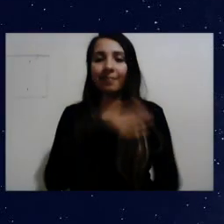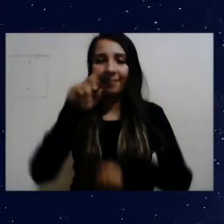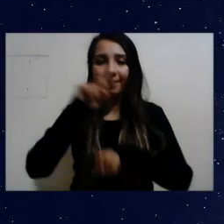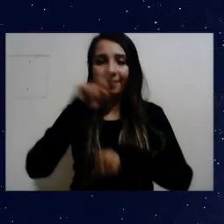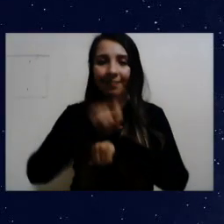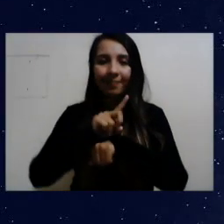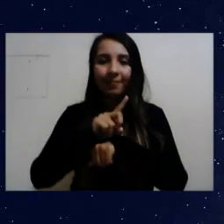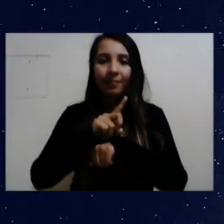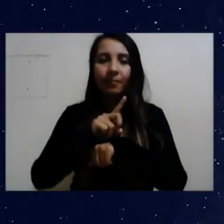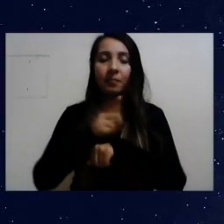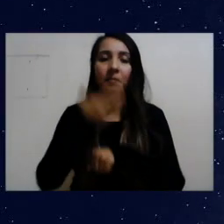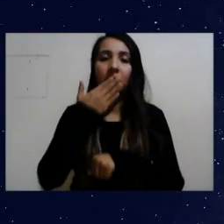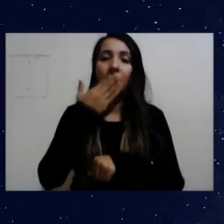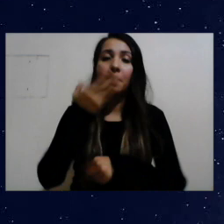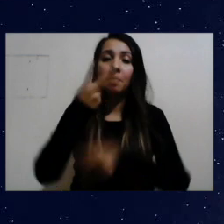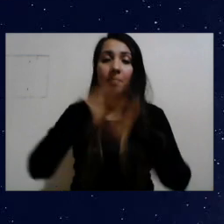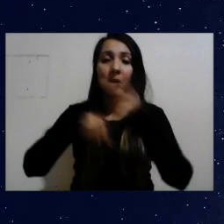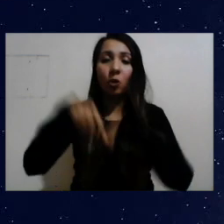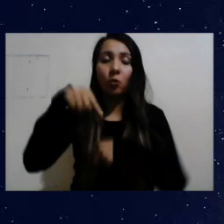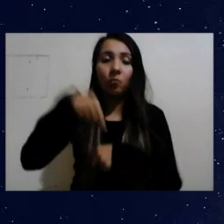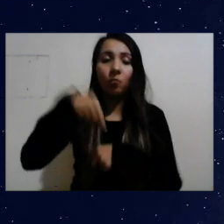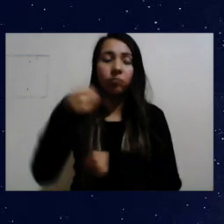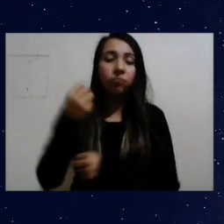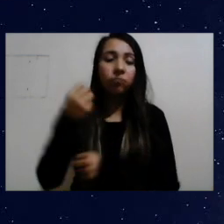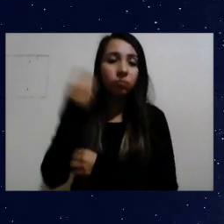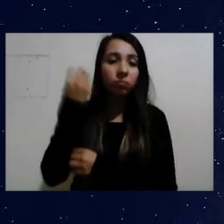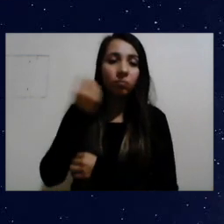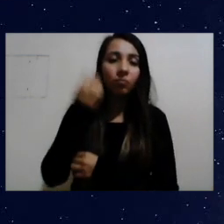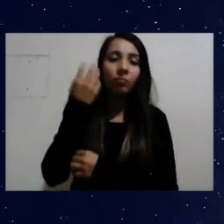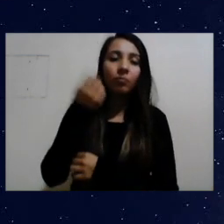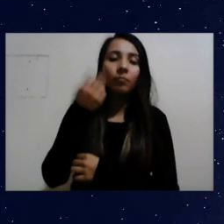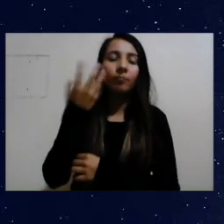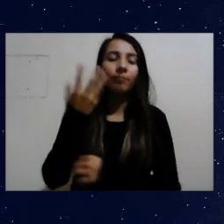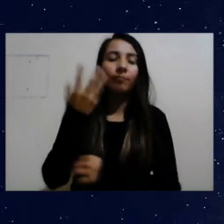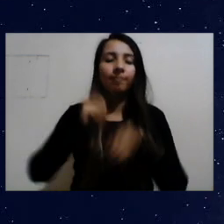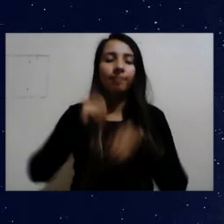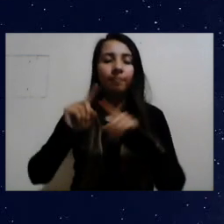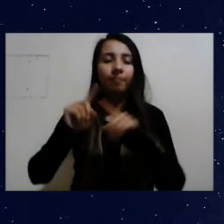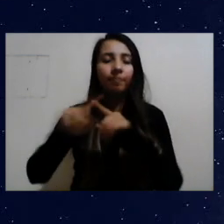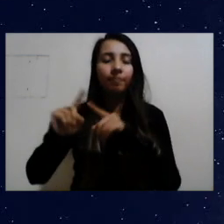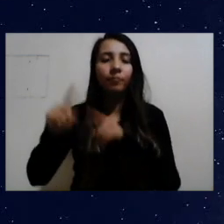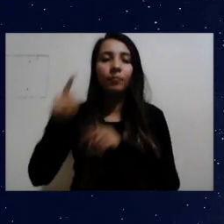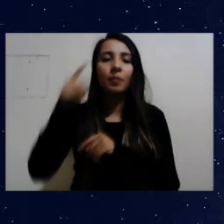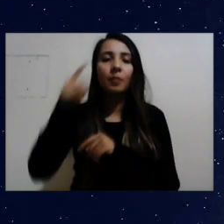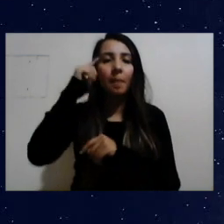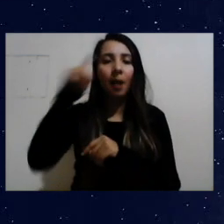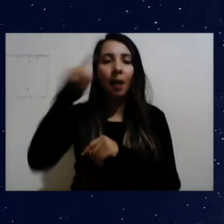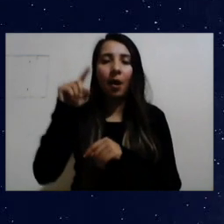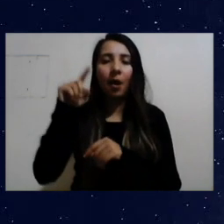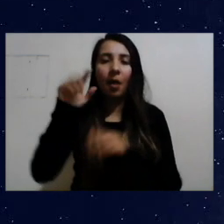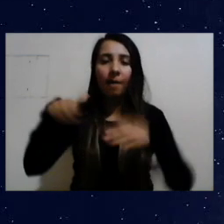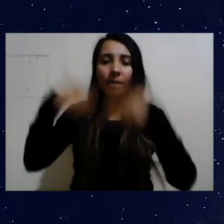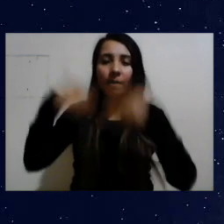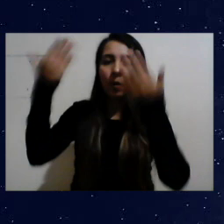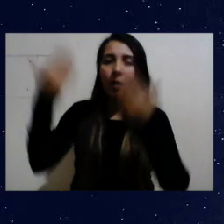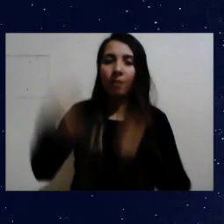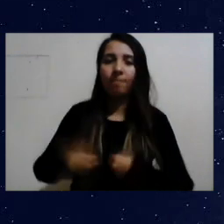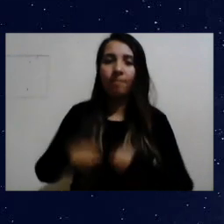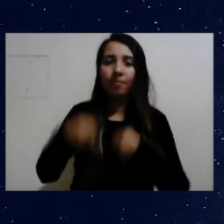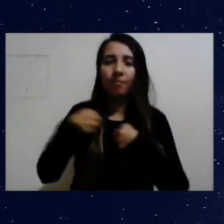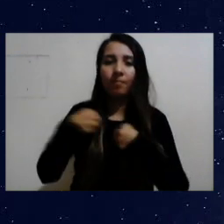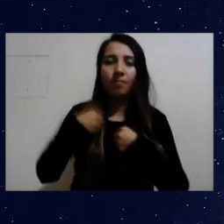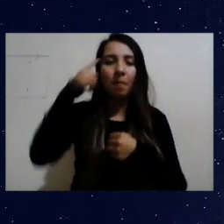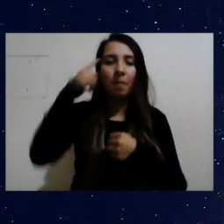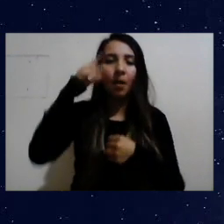Buenos días, bienvenidos a una edición más de Charlas Astrobiología para Todos. Soy Patricia Núñez, presidenta